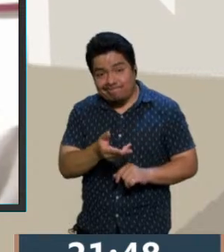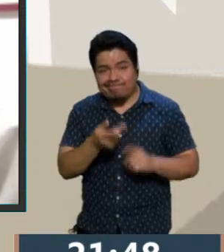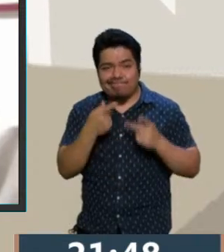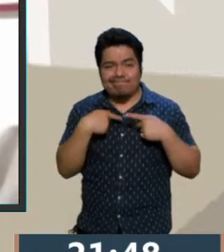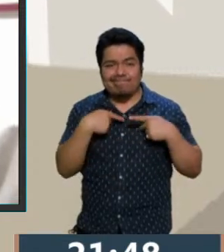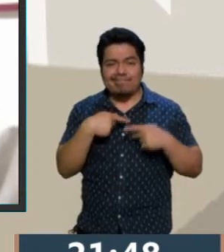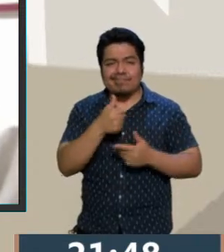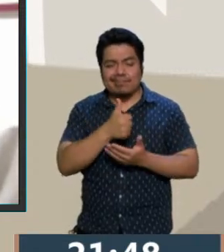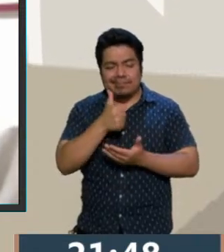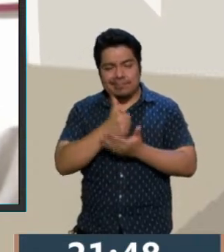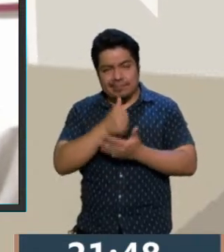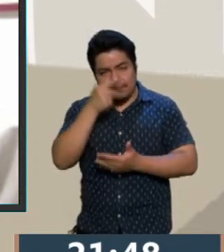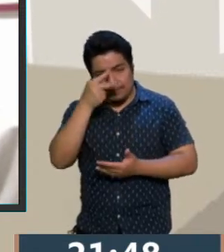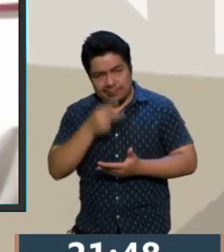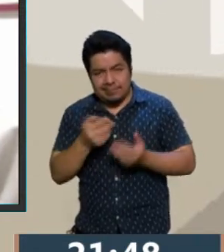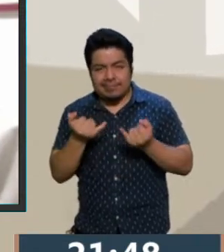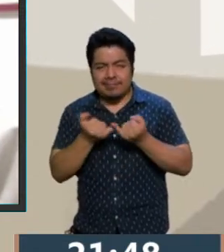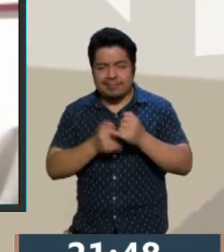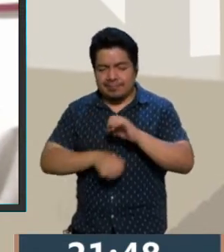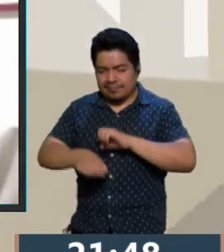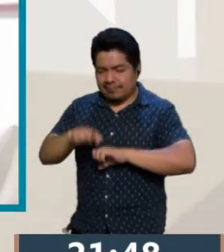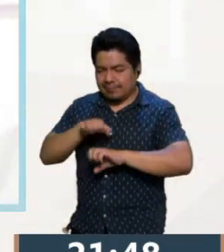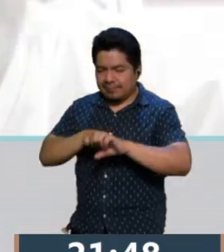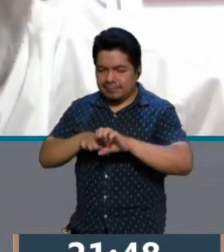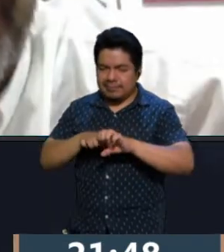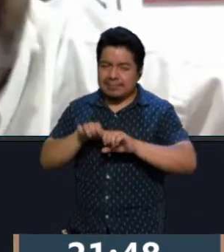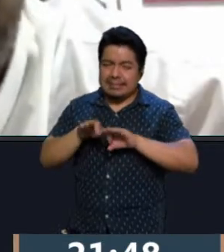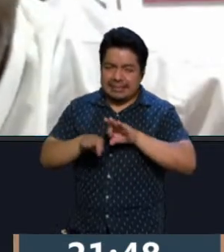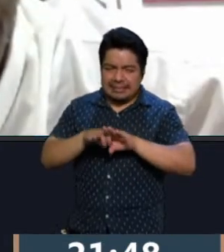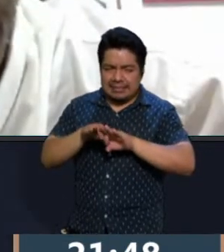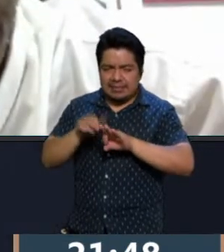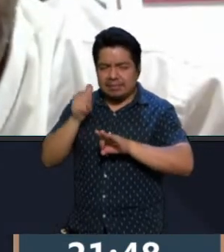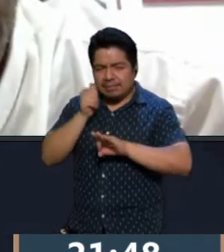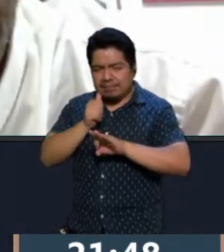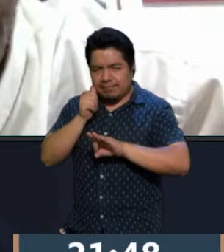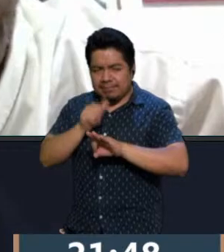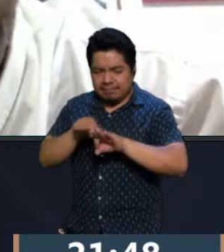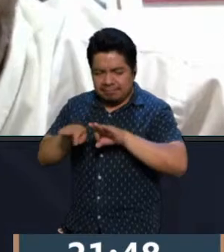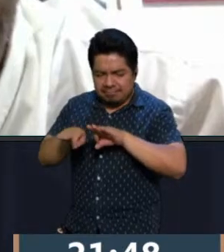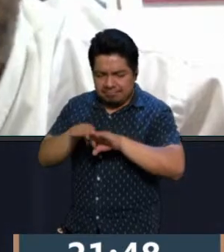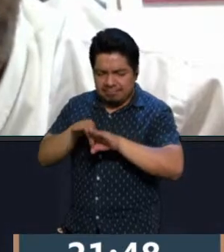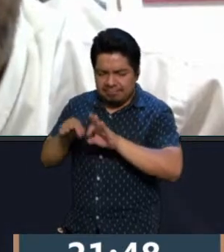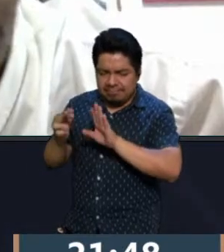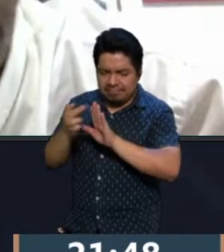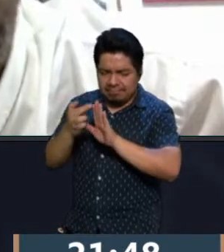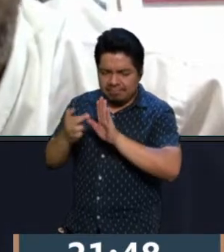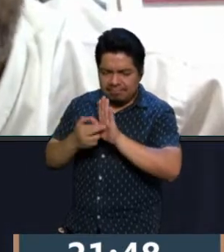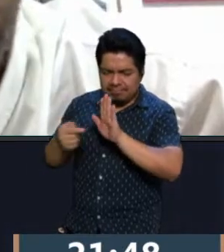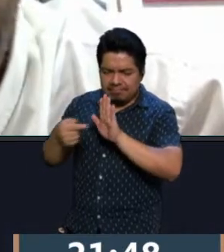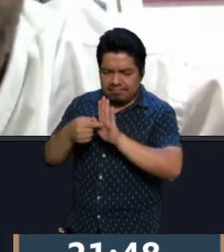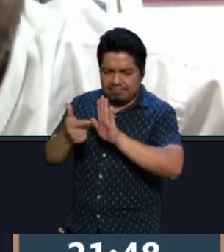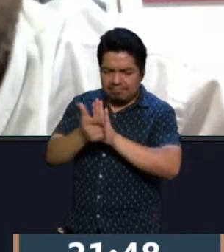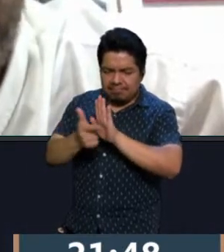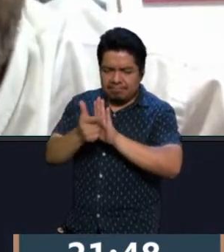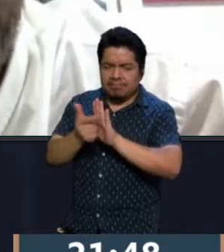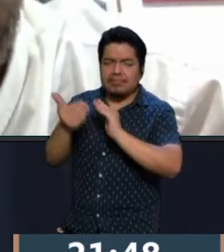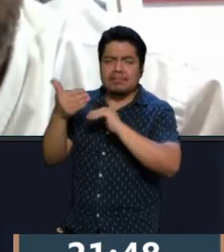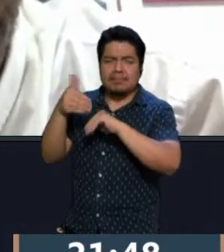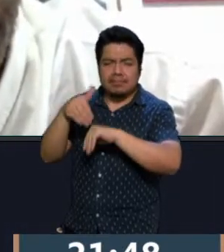habitantes de esta ciudad y también de los empresarios inmobiliarios procuramos trabajar con apego a las